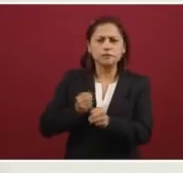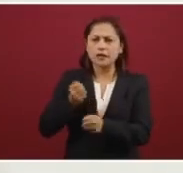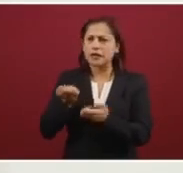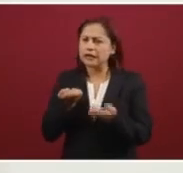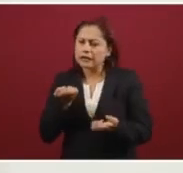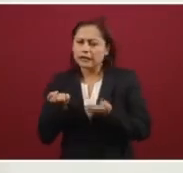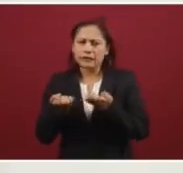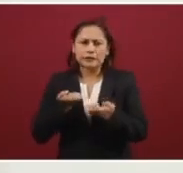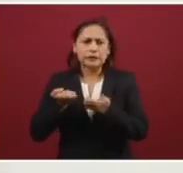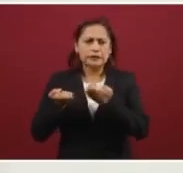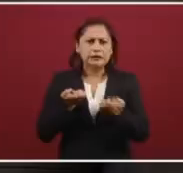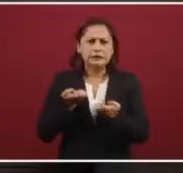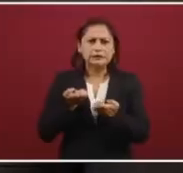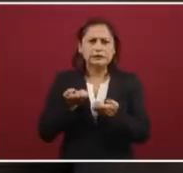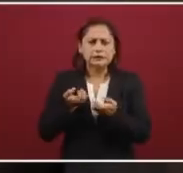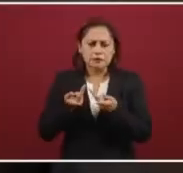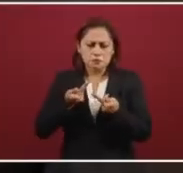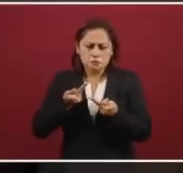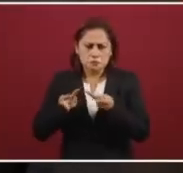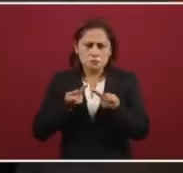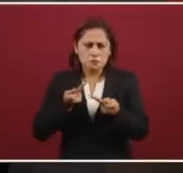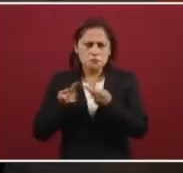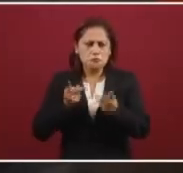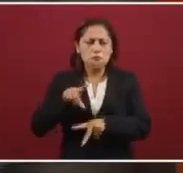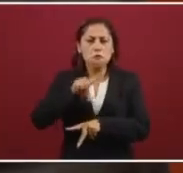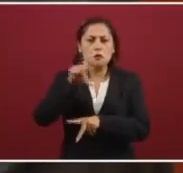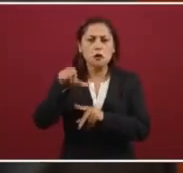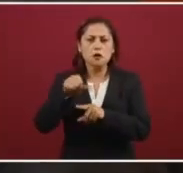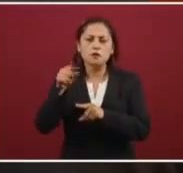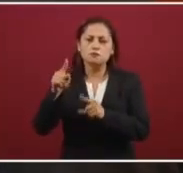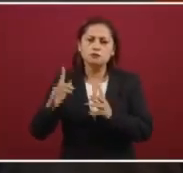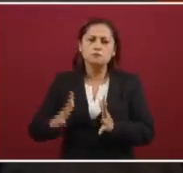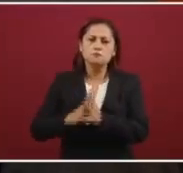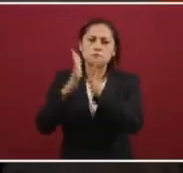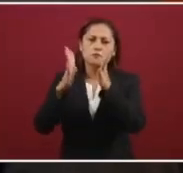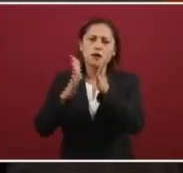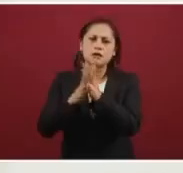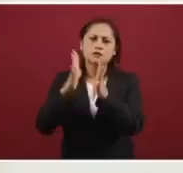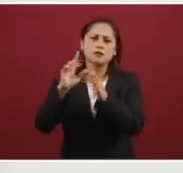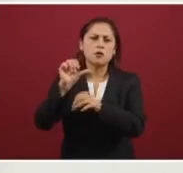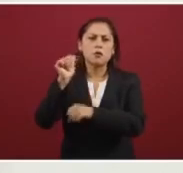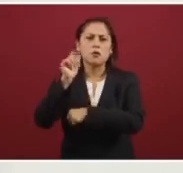y eso hace que tenga más rendimiento